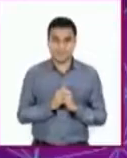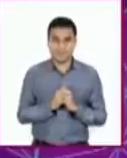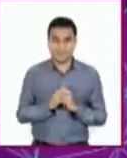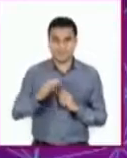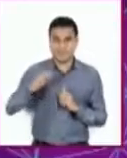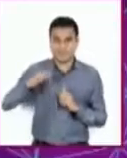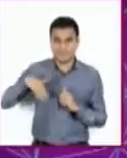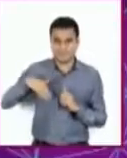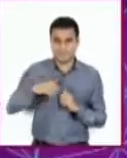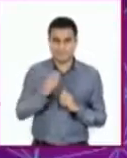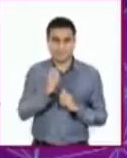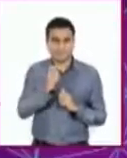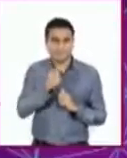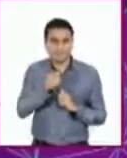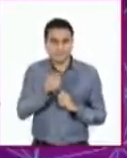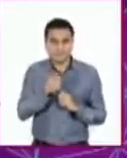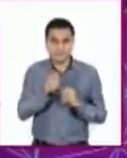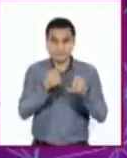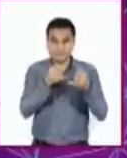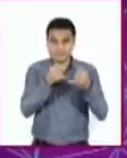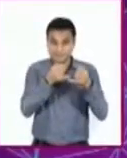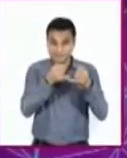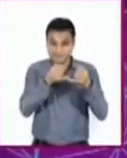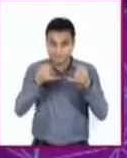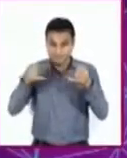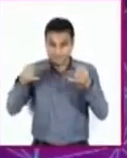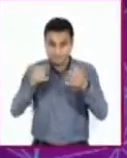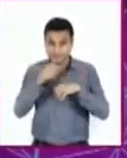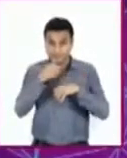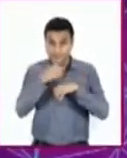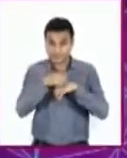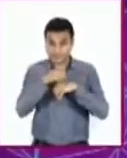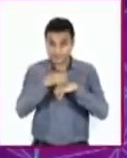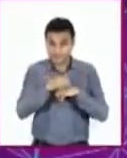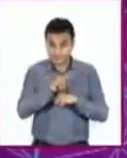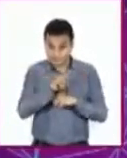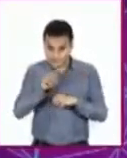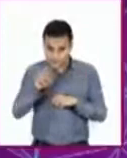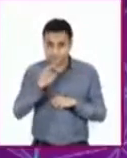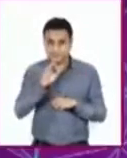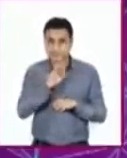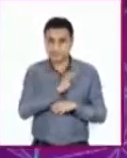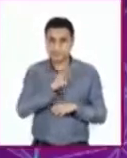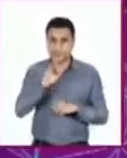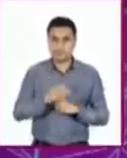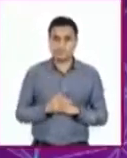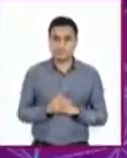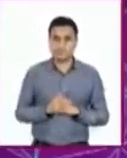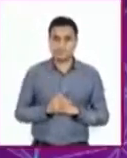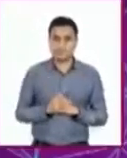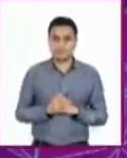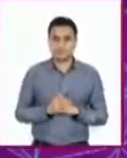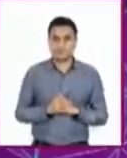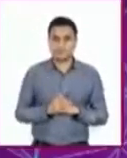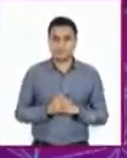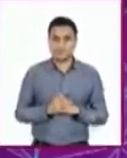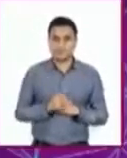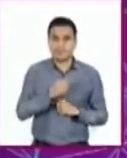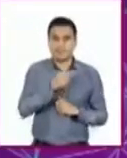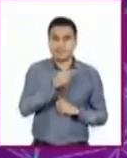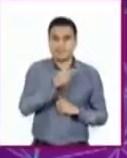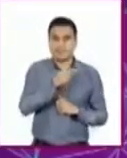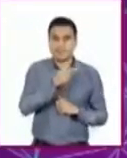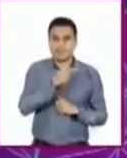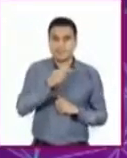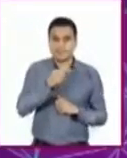anterior significa que entre 1 entero 2 décimos negativo y 1 entero 2 décimos positivo